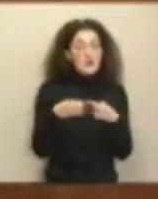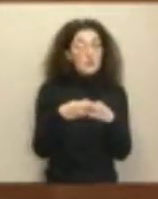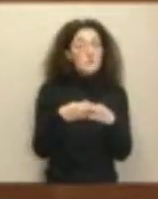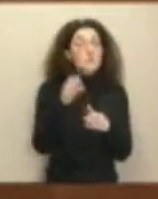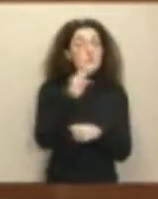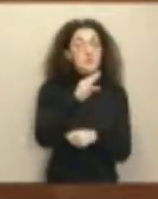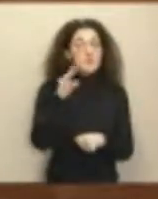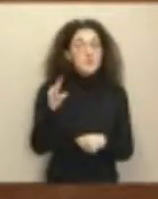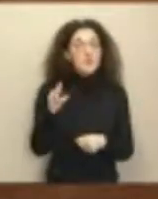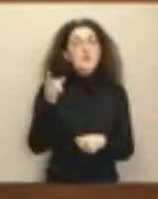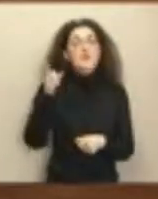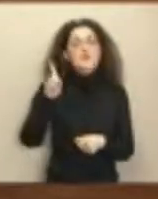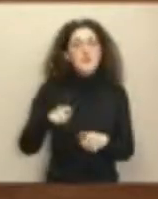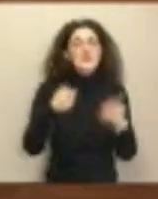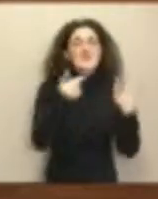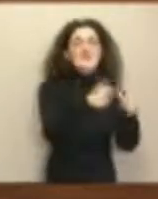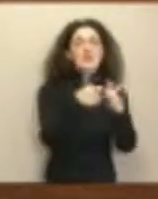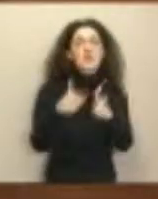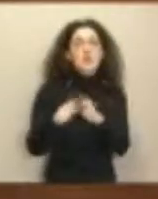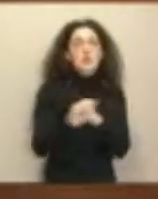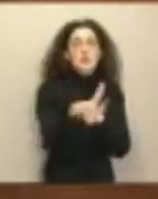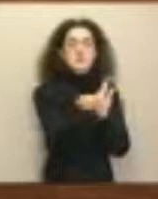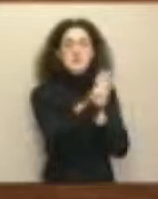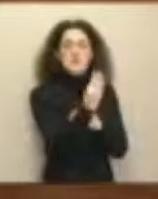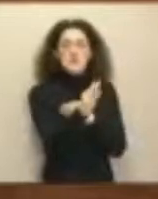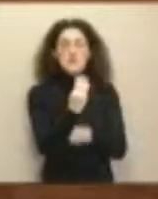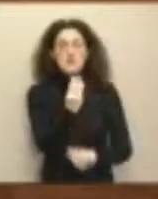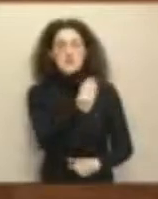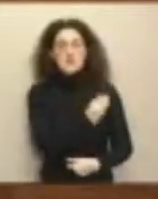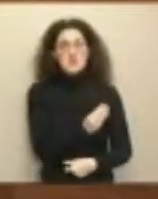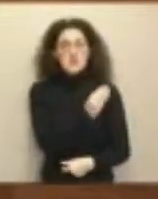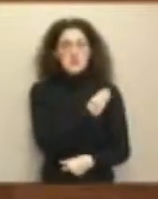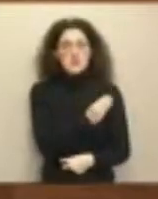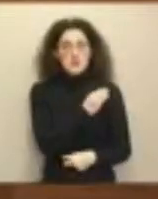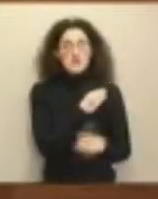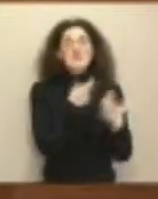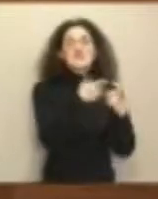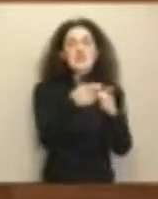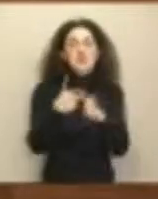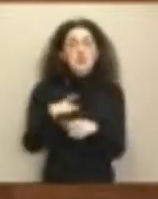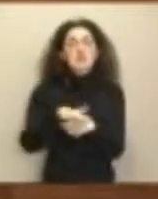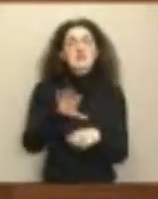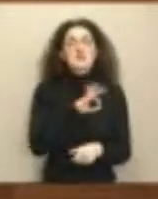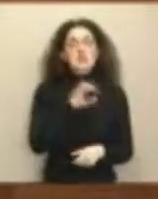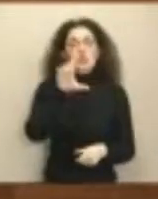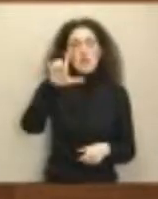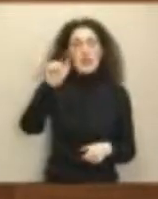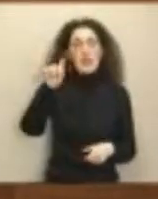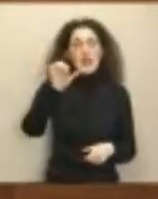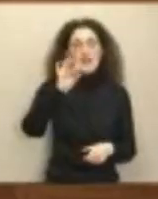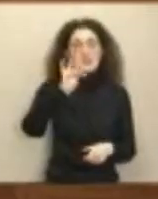han dirigido sectores. Se han dirigido sectores, señor Lastra,